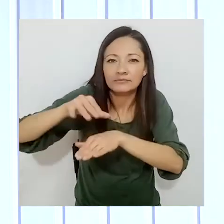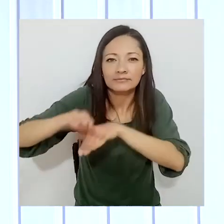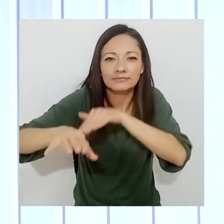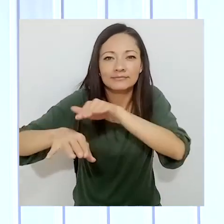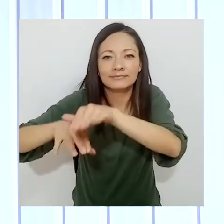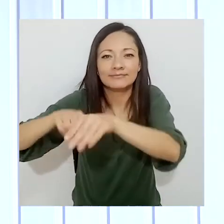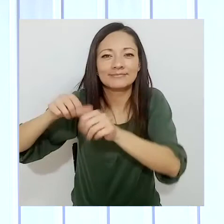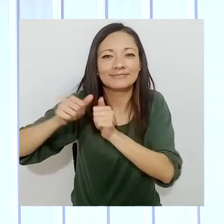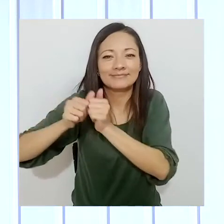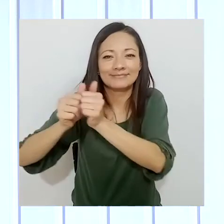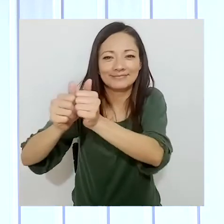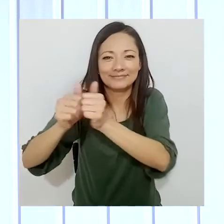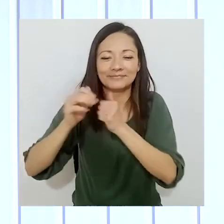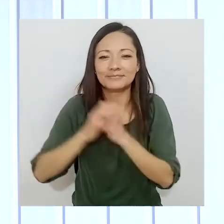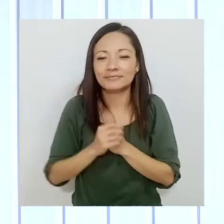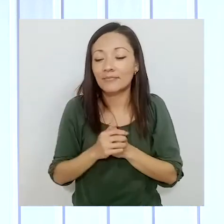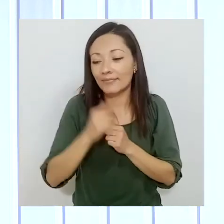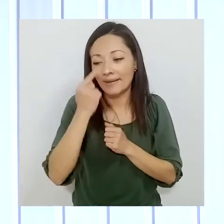Miremos